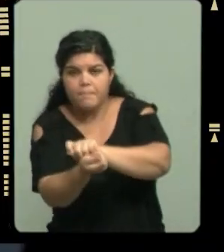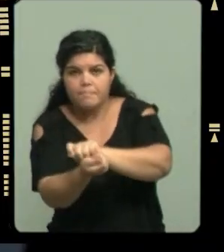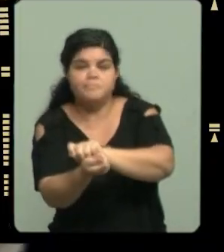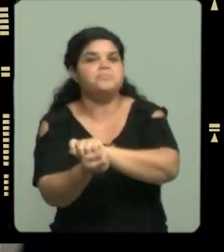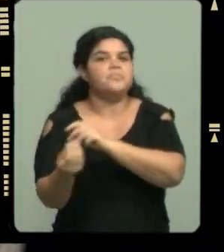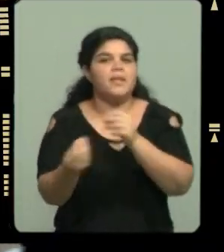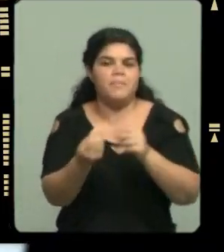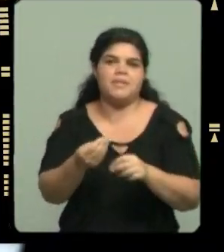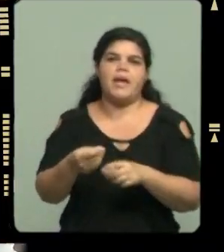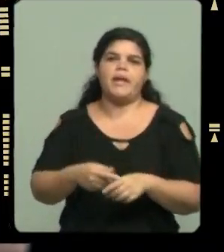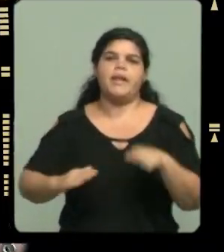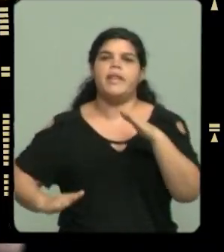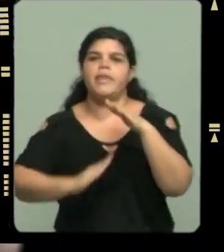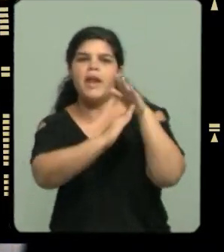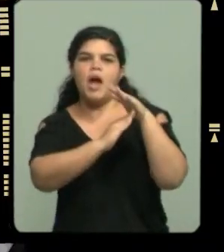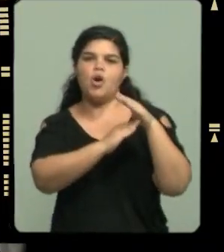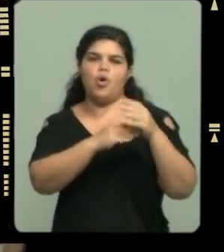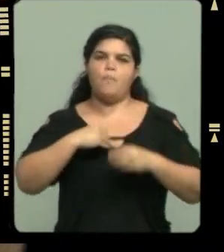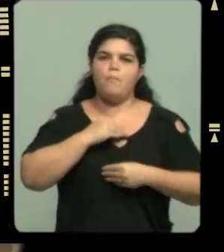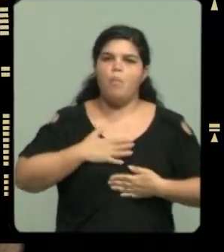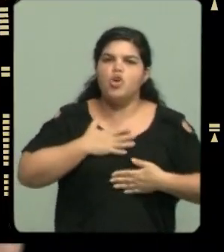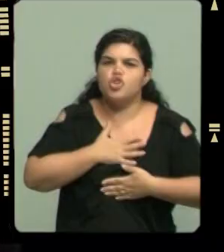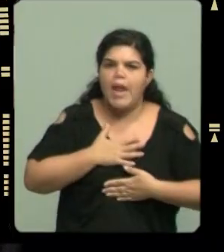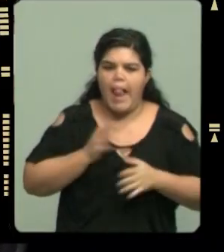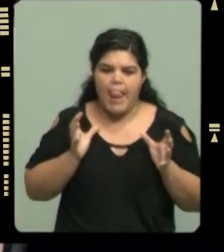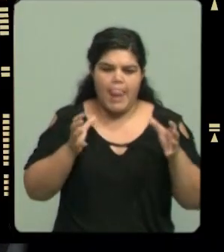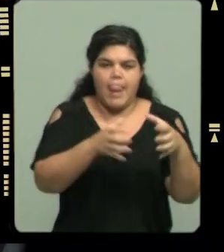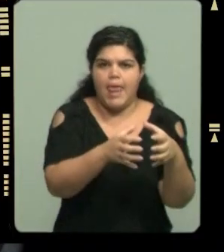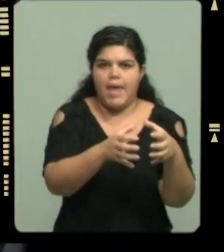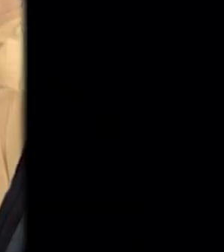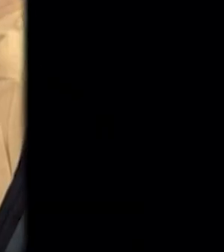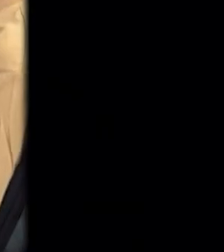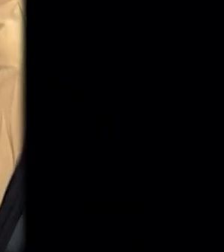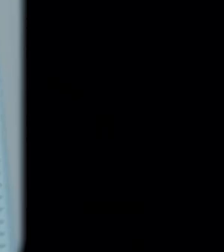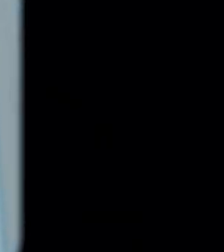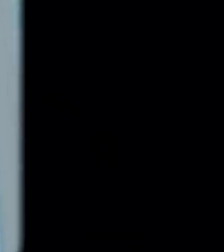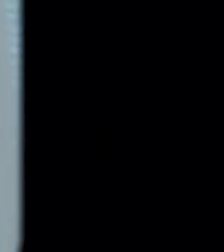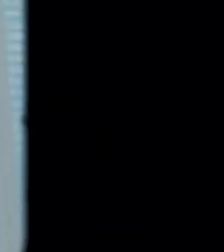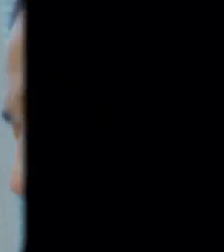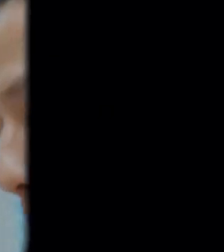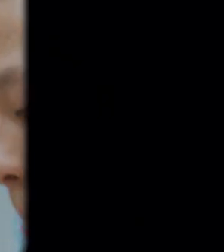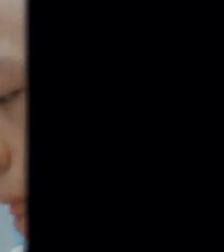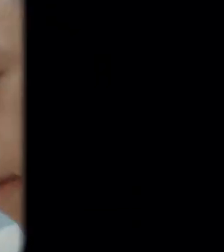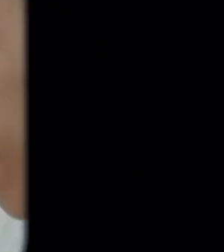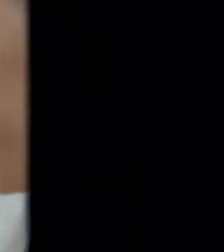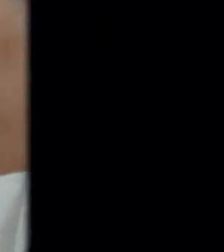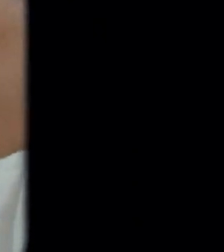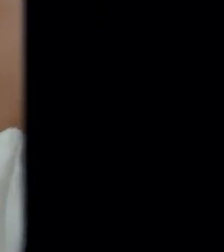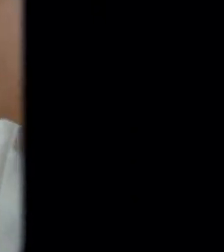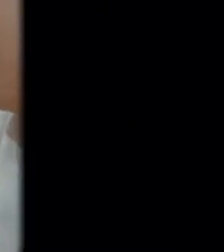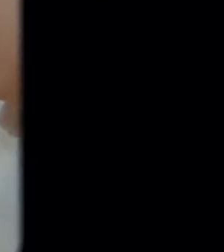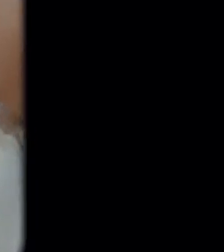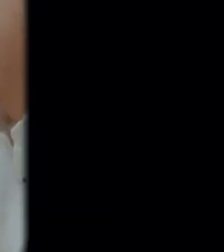Liderazgos situacionales, liderazgos funcionales que vayan cambiando y que como diferentes personas tienen que tomar el liderazgo en diferentes